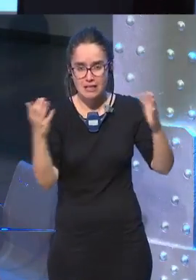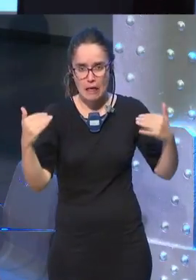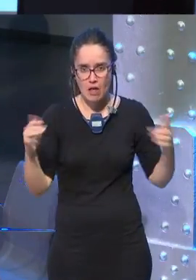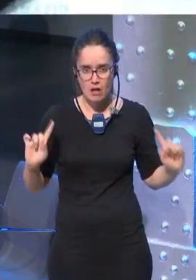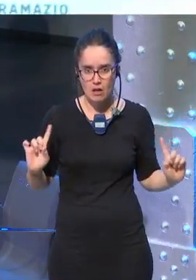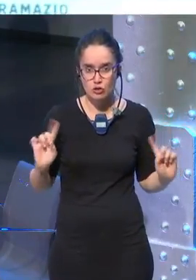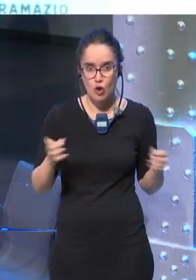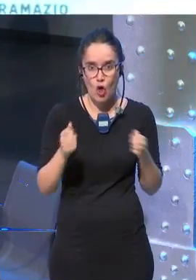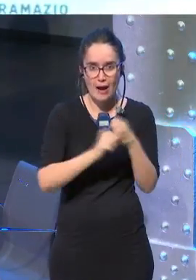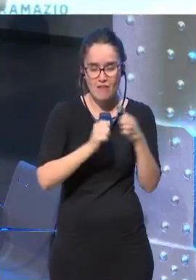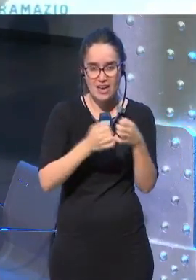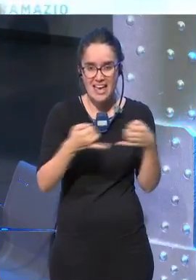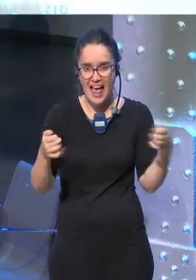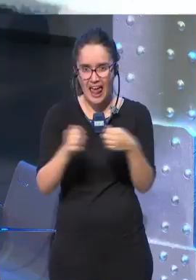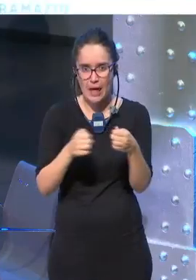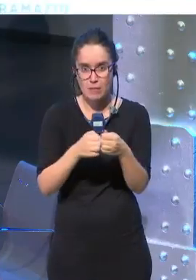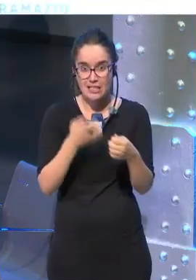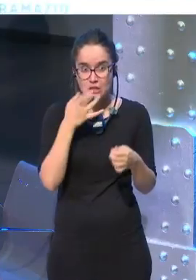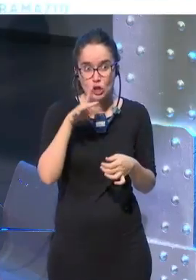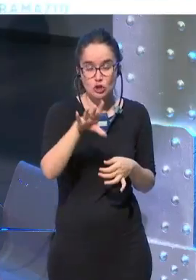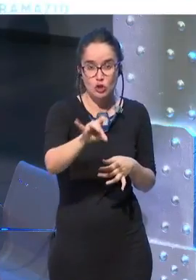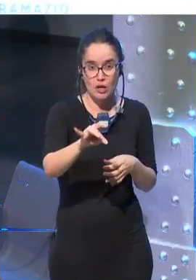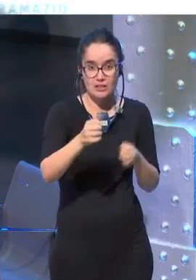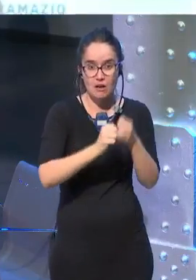Y si llegas y lo tocas, la grava se va a caer.